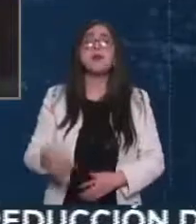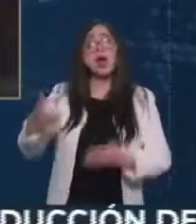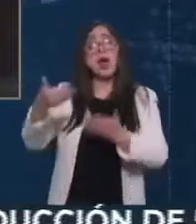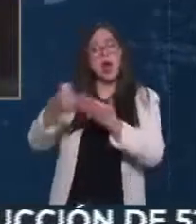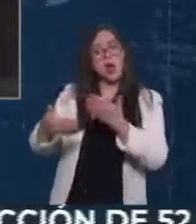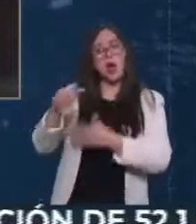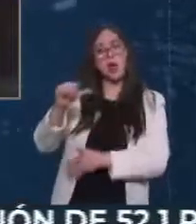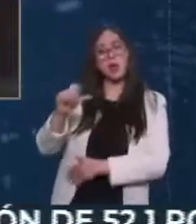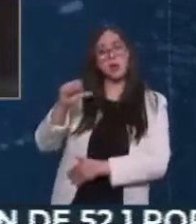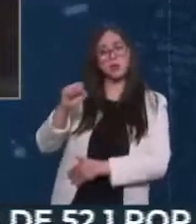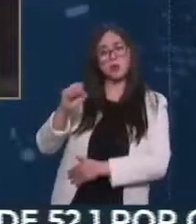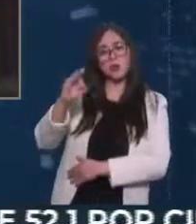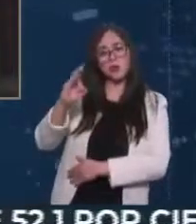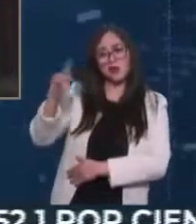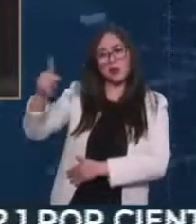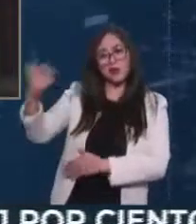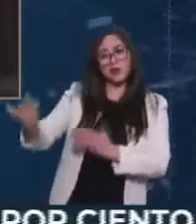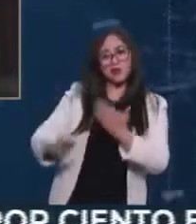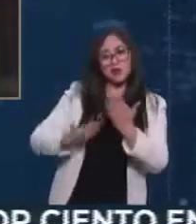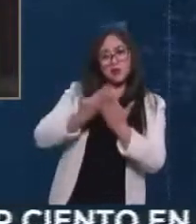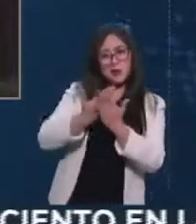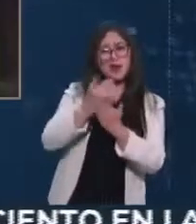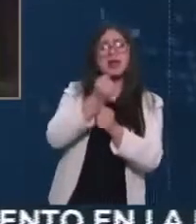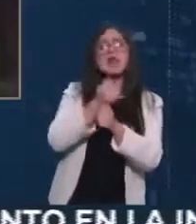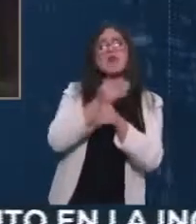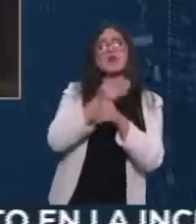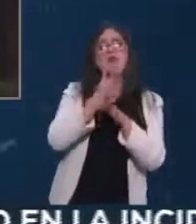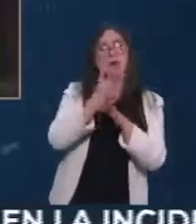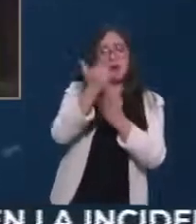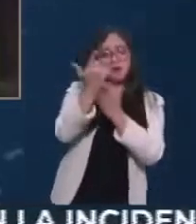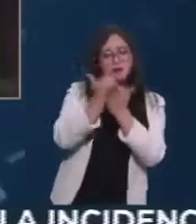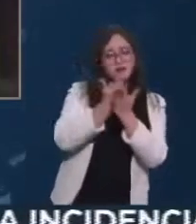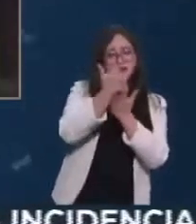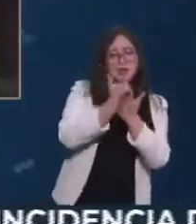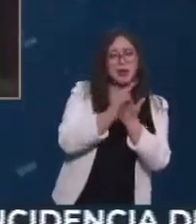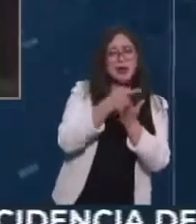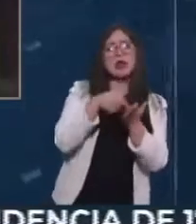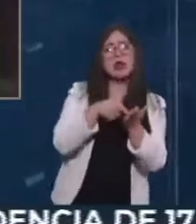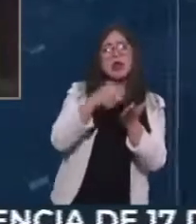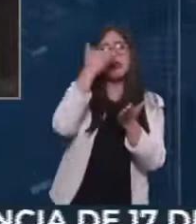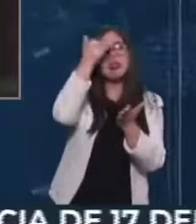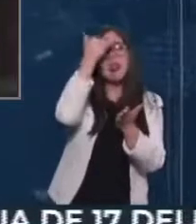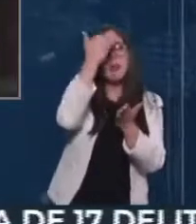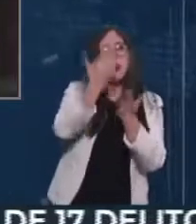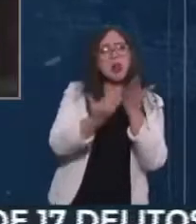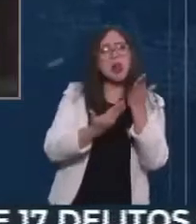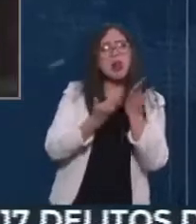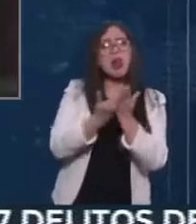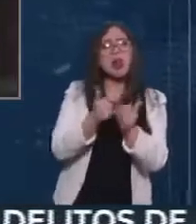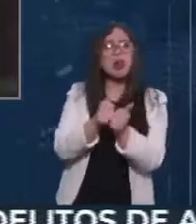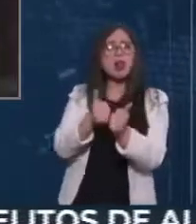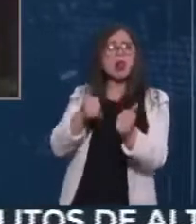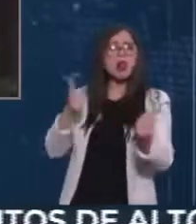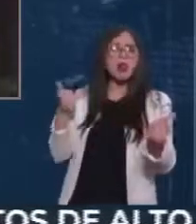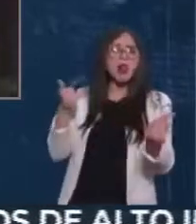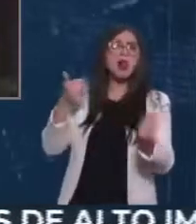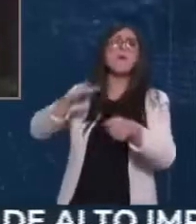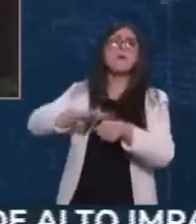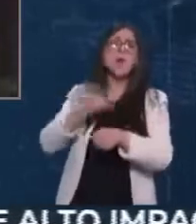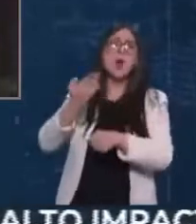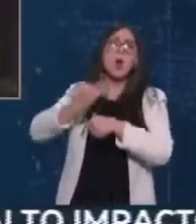Auditoría Superior de la Federación es el informe sobre la cuenta pública, el cual se retrasó por el tema de la pandemia. Esto debió haber sido entregado por ahí de